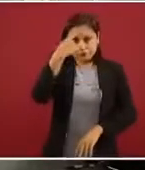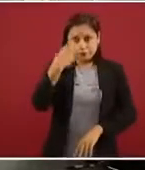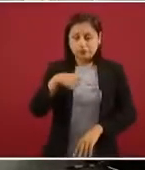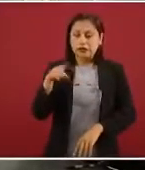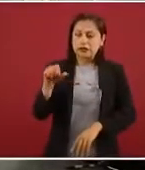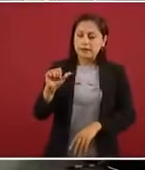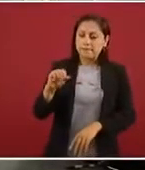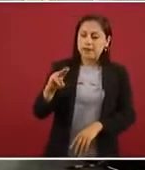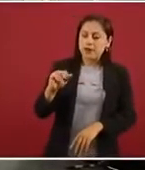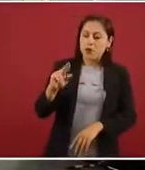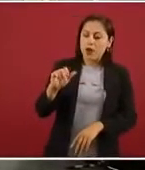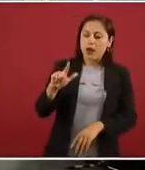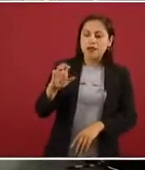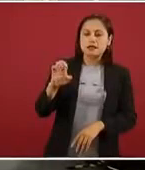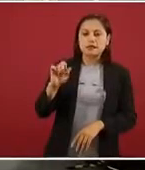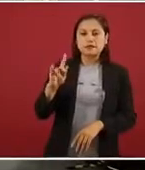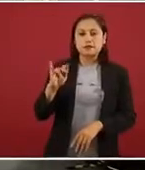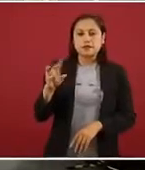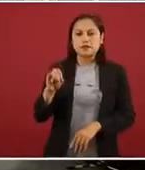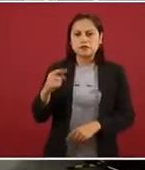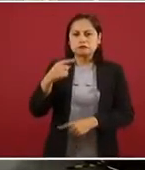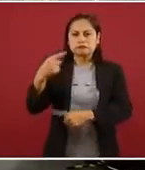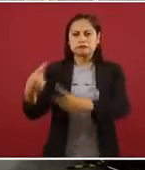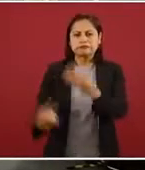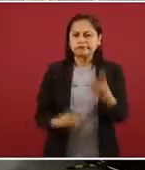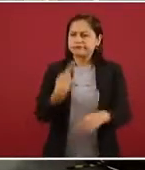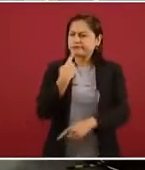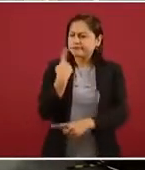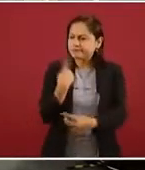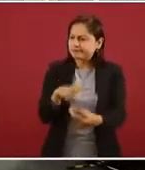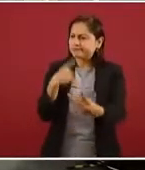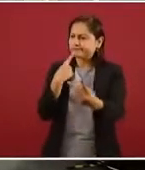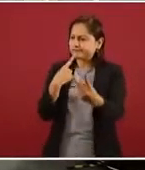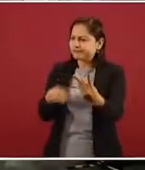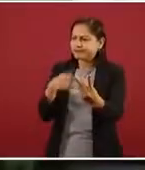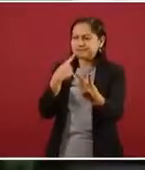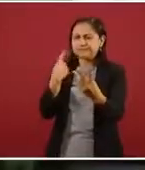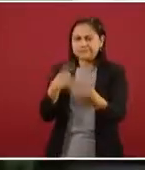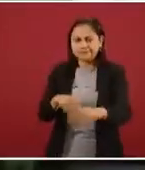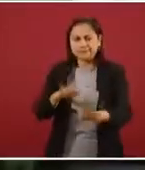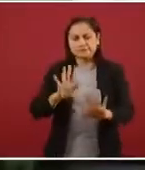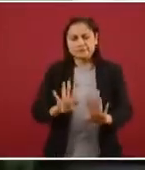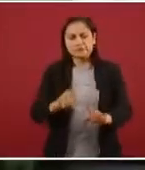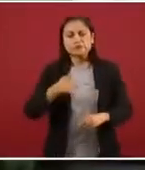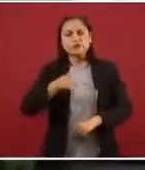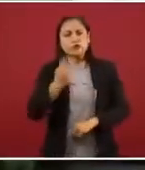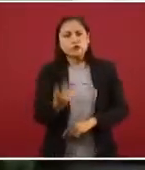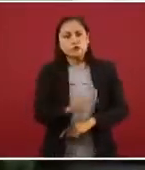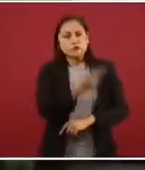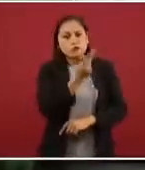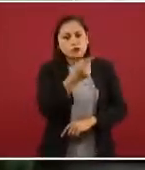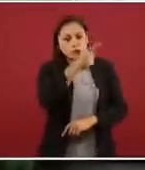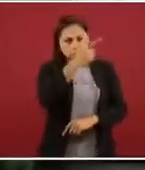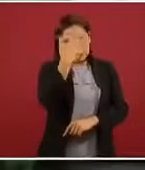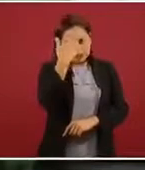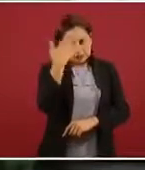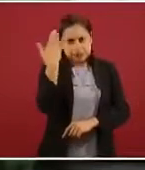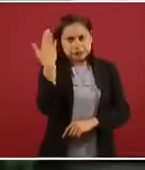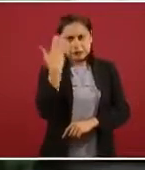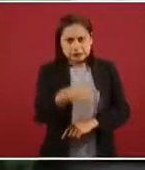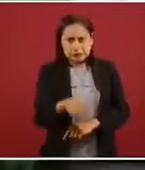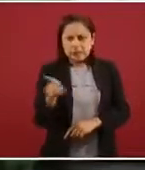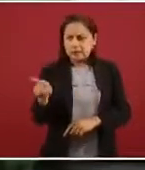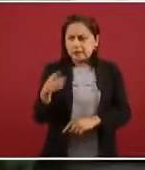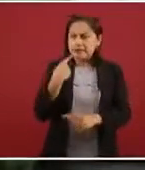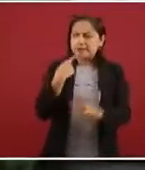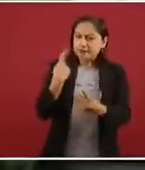Denuncias de este tipo ha habido muchas, presidente. Mi pregunta es si usted está considerando, en vista de las denuncias cotidianas